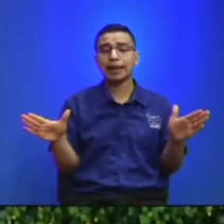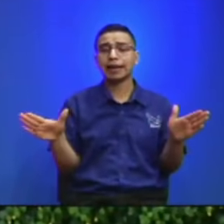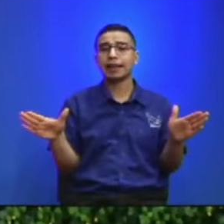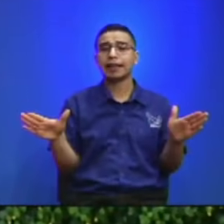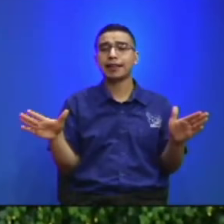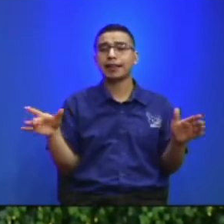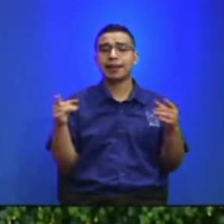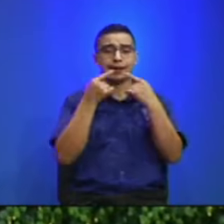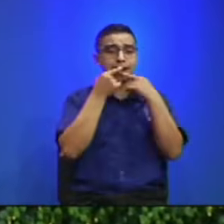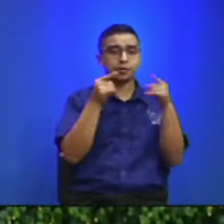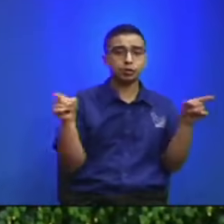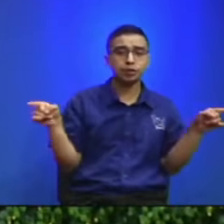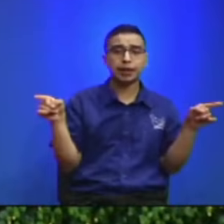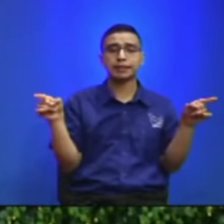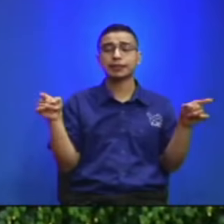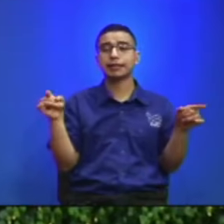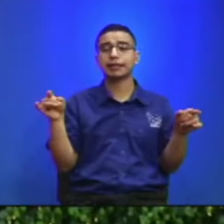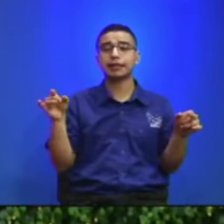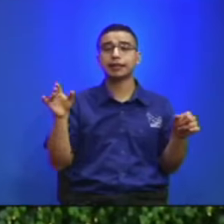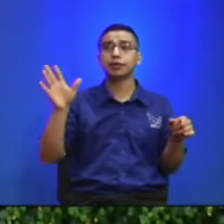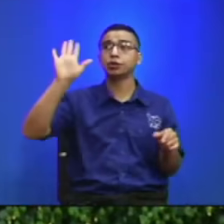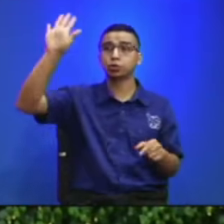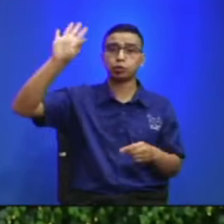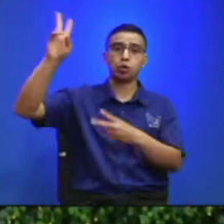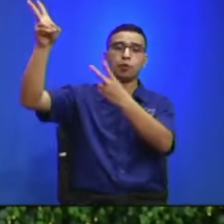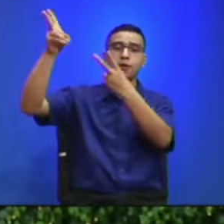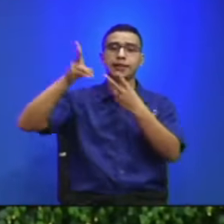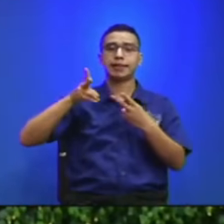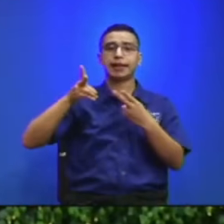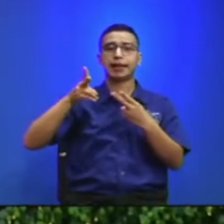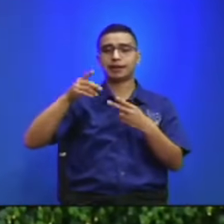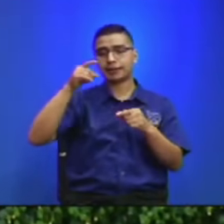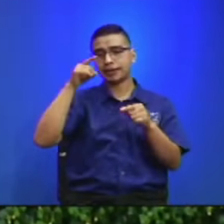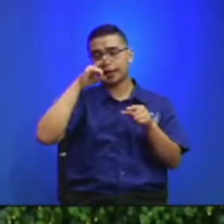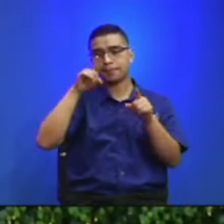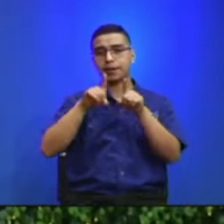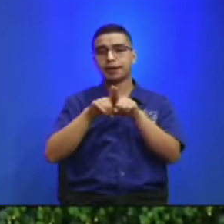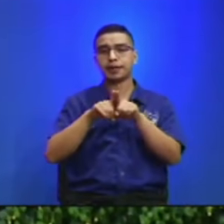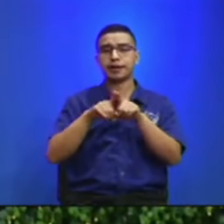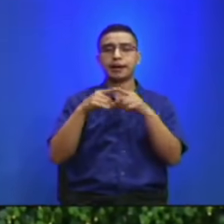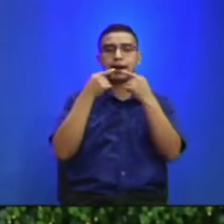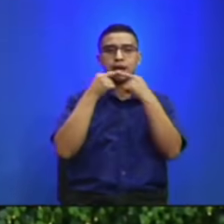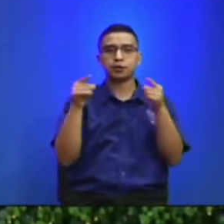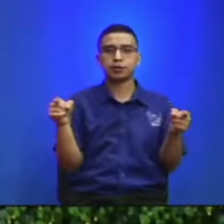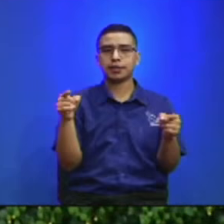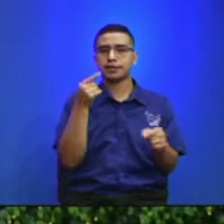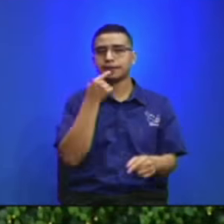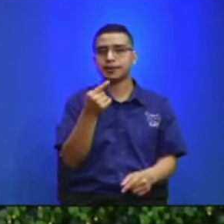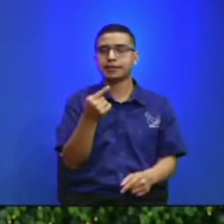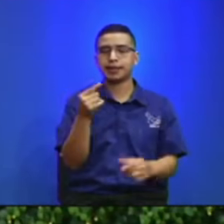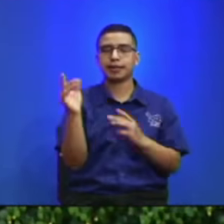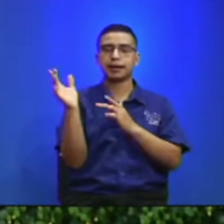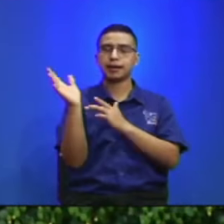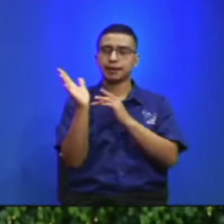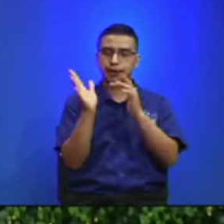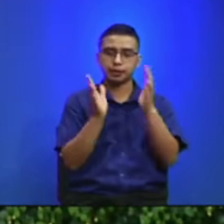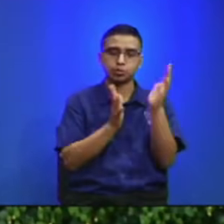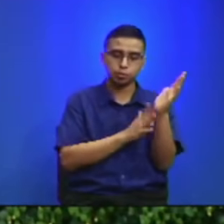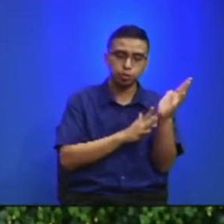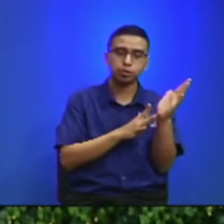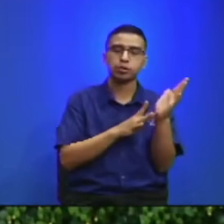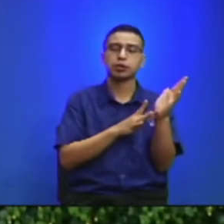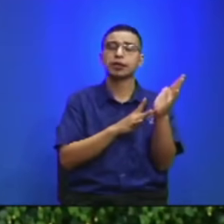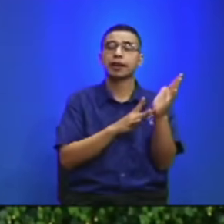yo no lo veré nuevo sino nuevo hasta en el reino mi padre lo dijo el señor habló escatología